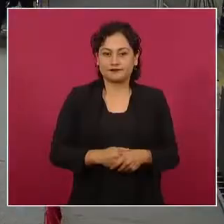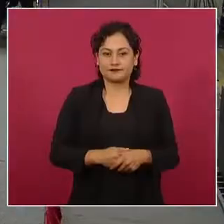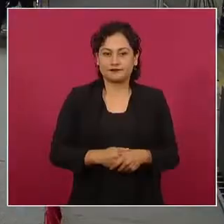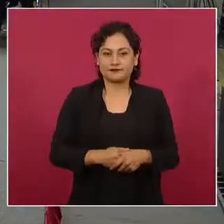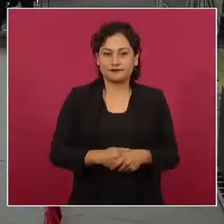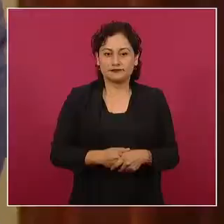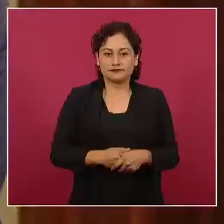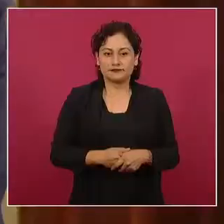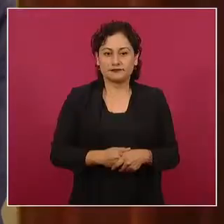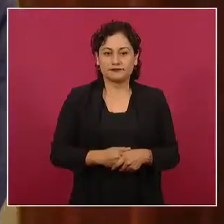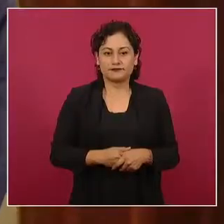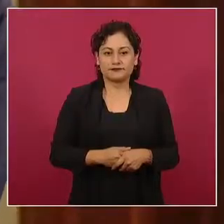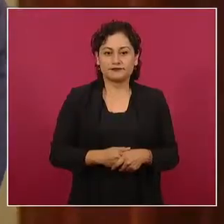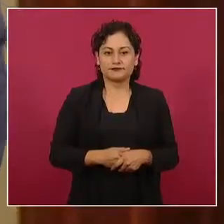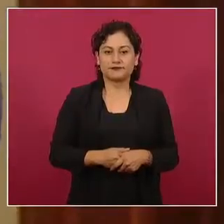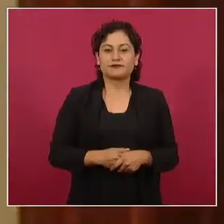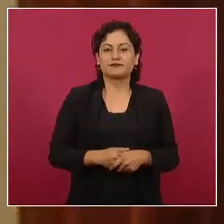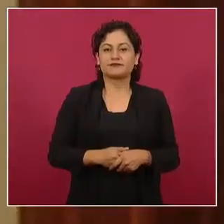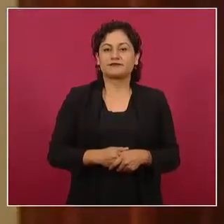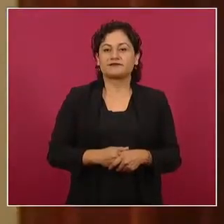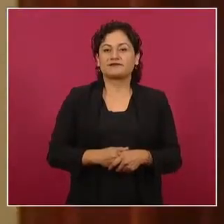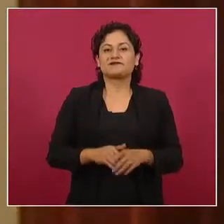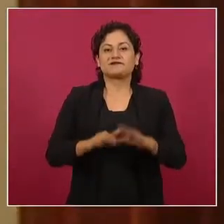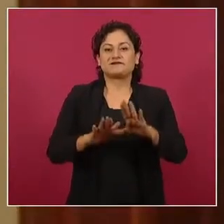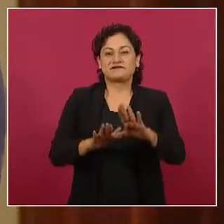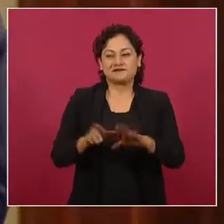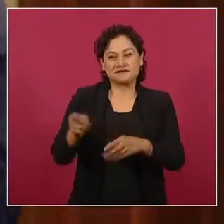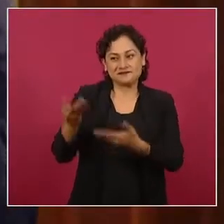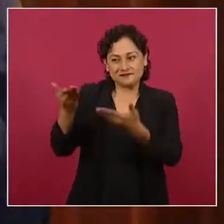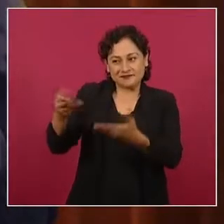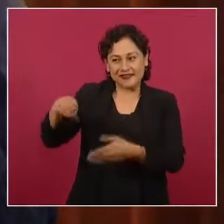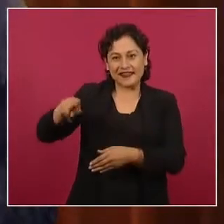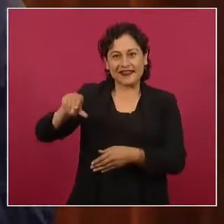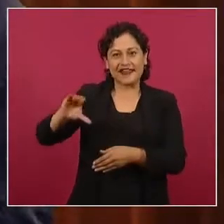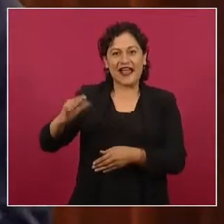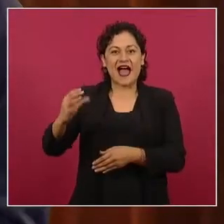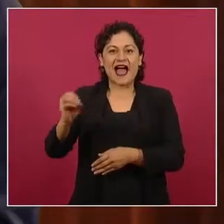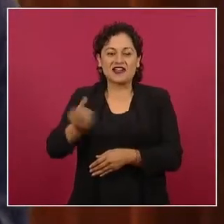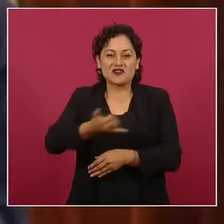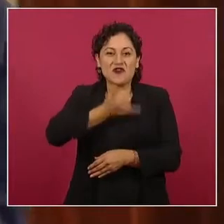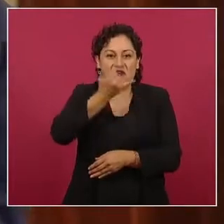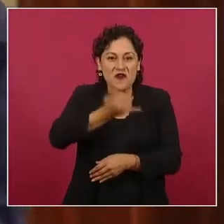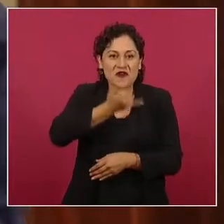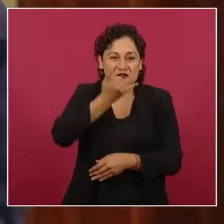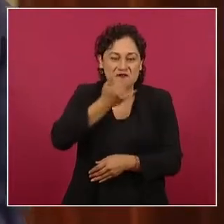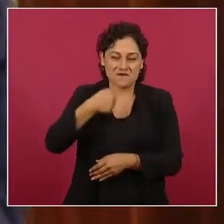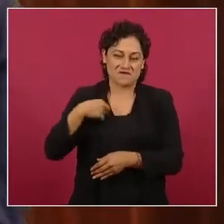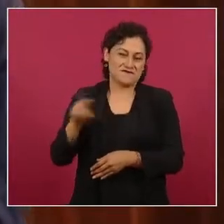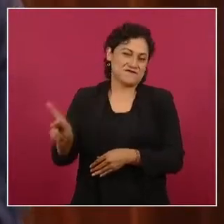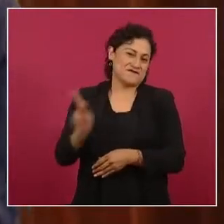Ya que se equivocó mucho Nacho, pues yo también me puedo equivocar.